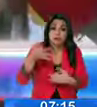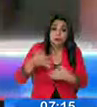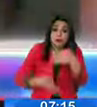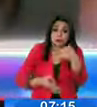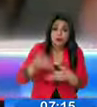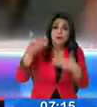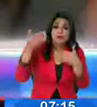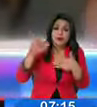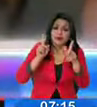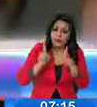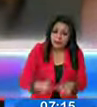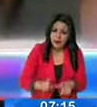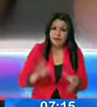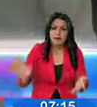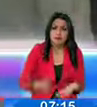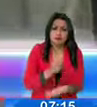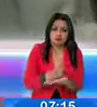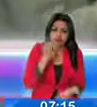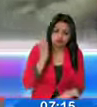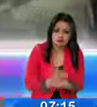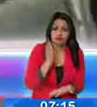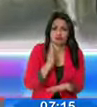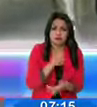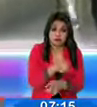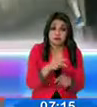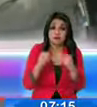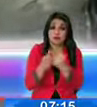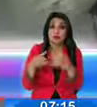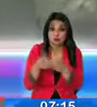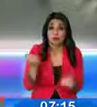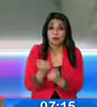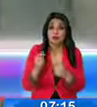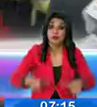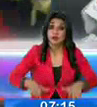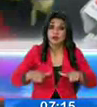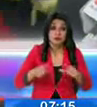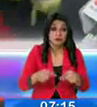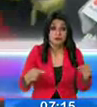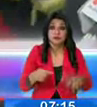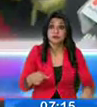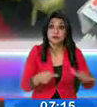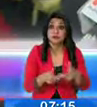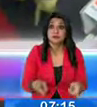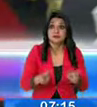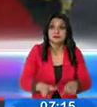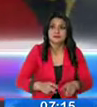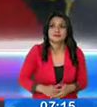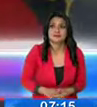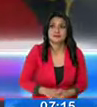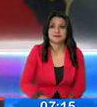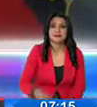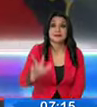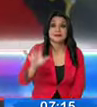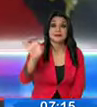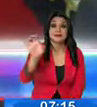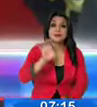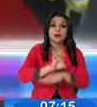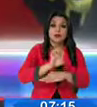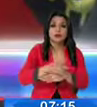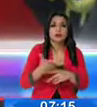sellado el tema en el punto coincide en el ala morenista y los opositores el 3 de enero el ecuador tendrá